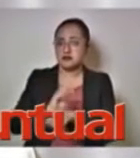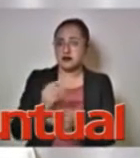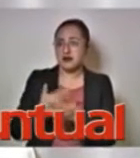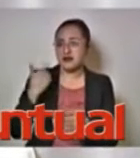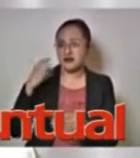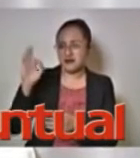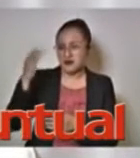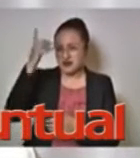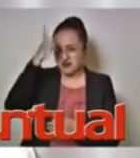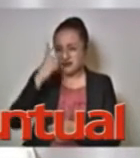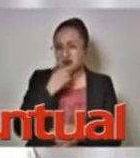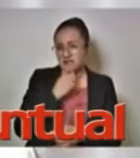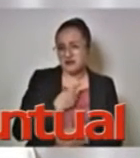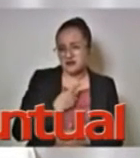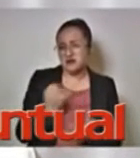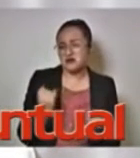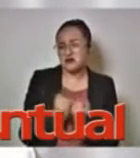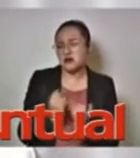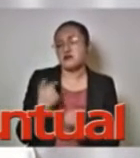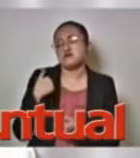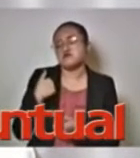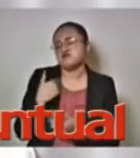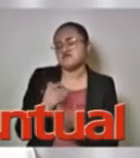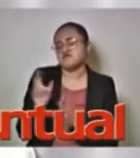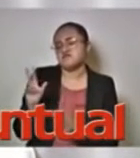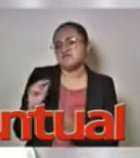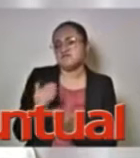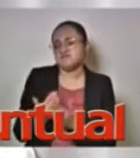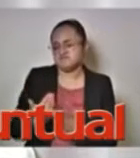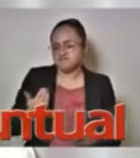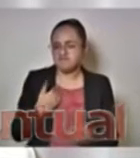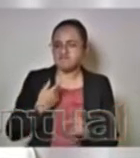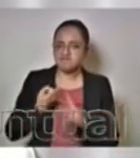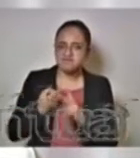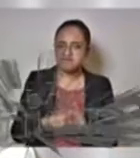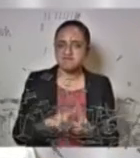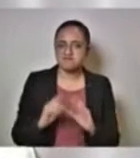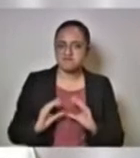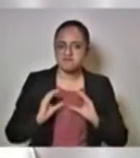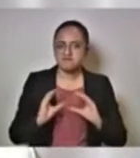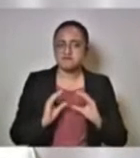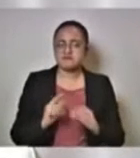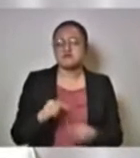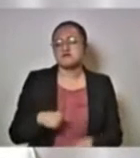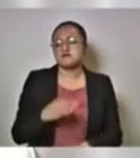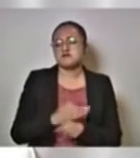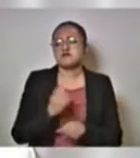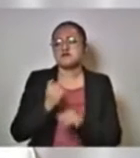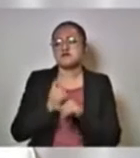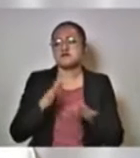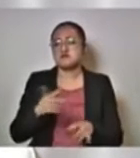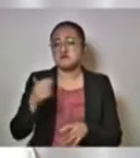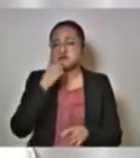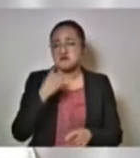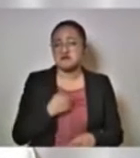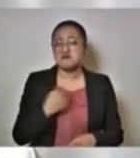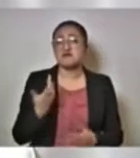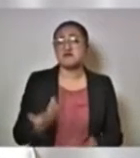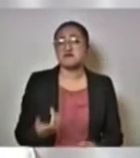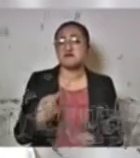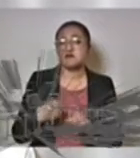federación lo dijo eso así así es entonces yo no tengo información de lo que diga